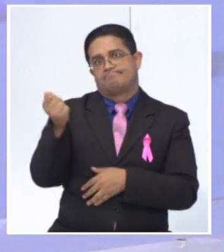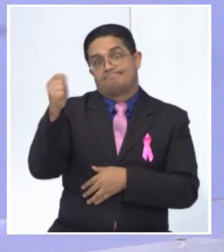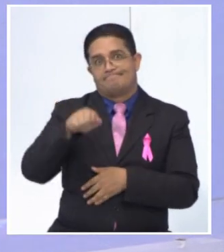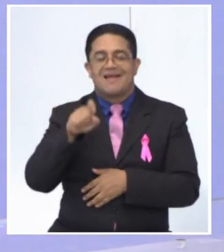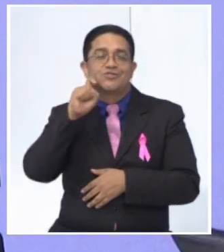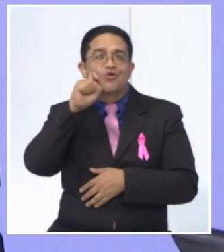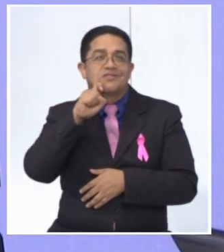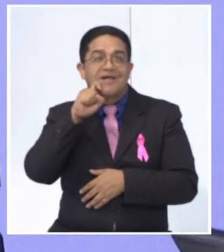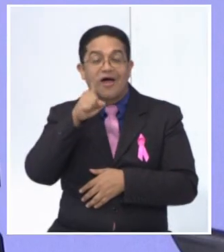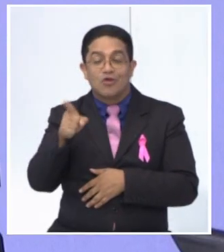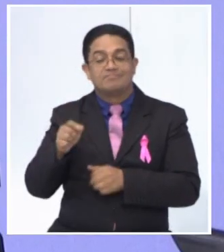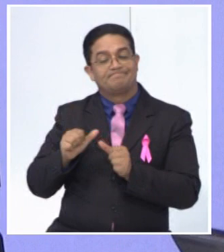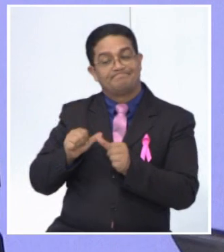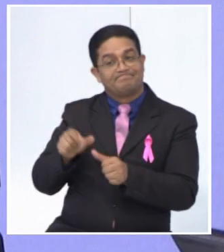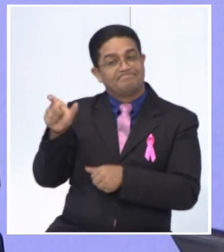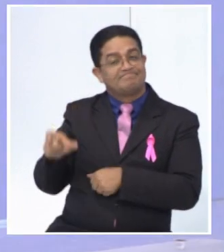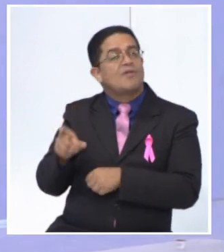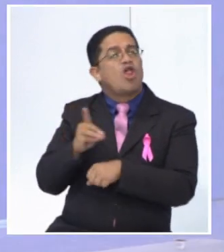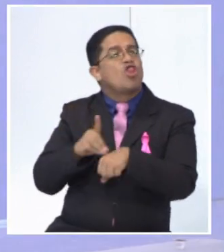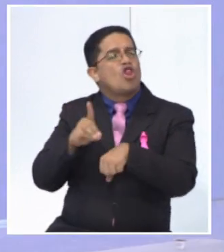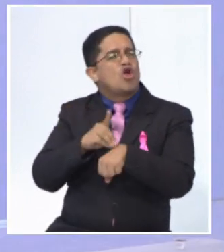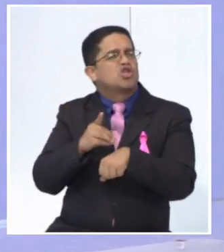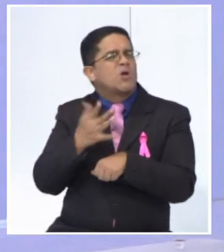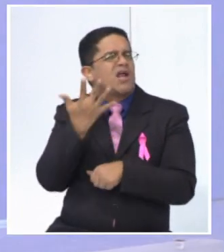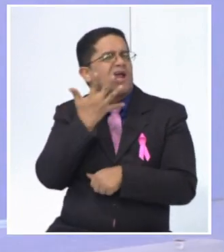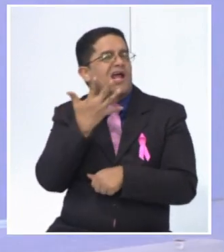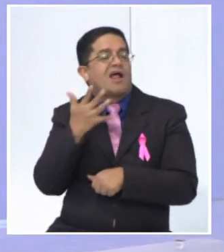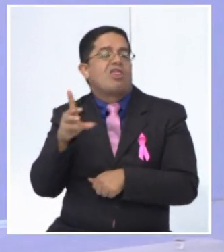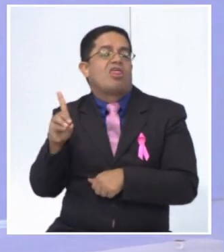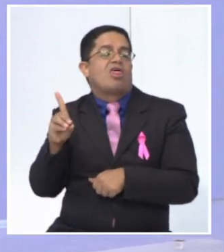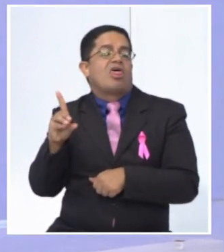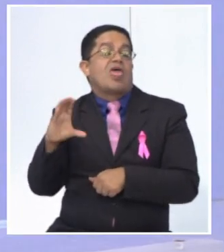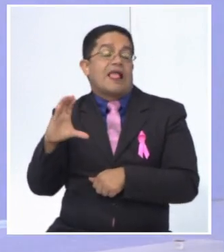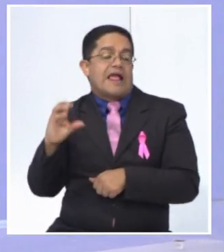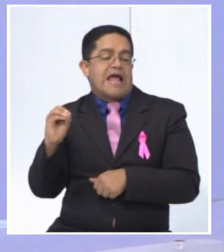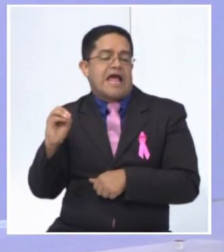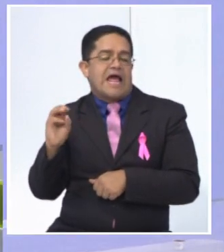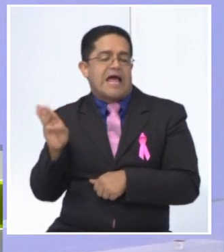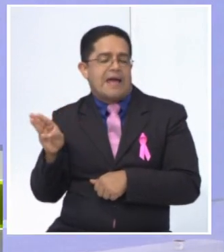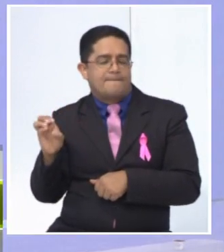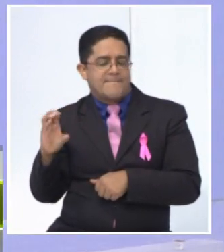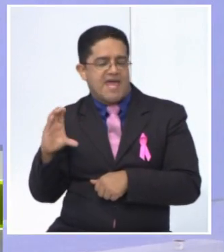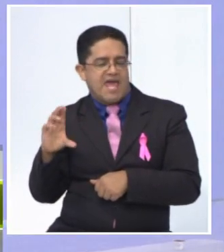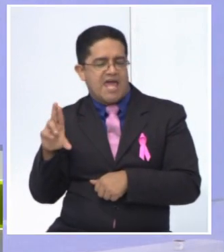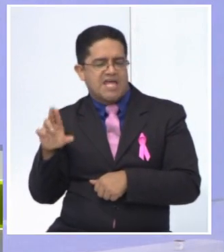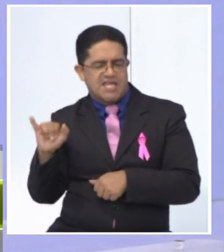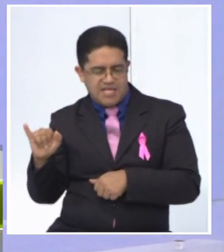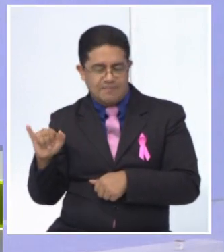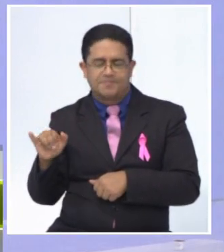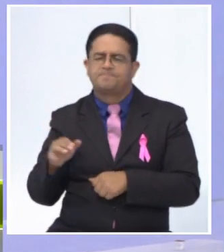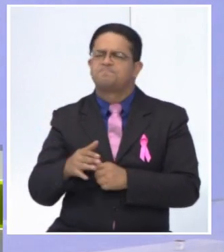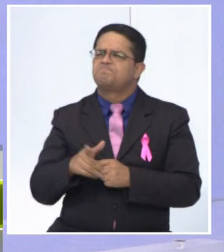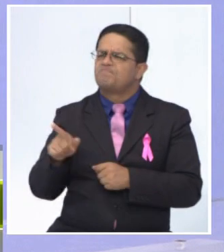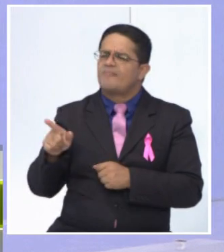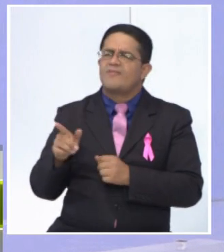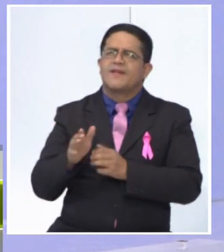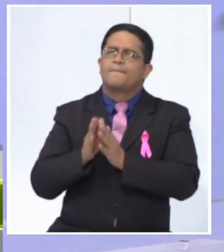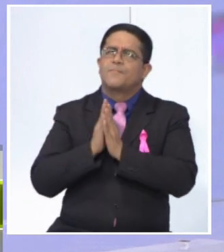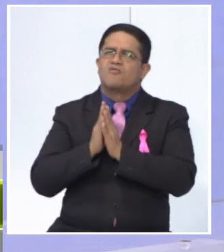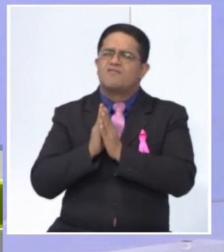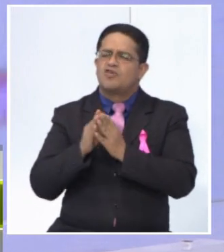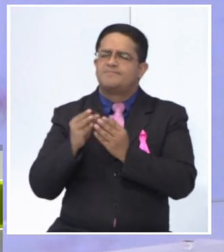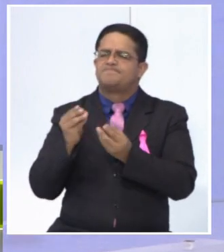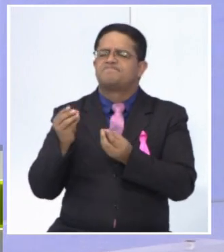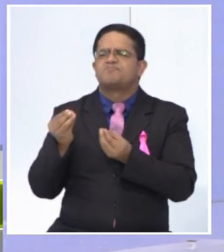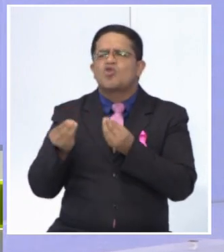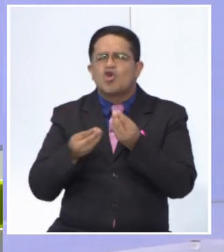nos sigue acompañando, psicooncólogo. Estábamos hablando sobre cómo ser más asertivos y más empáticos como sociedad y también como familia ante el